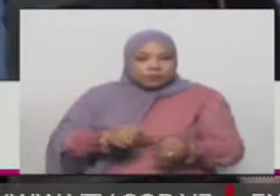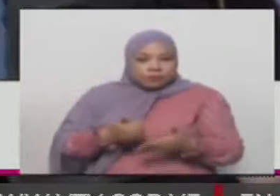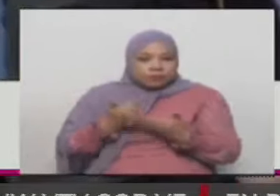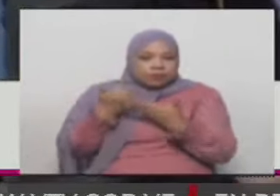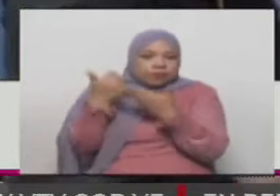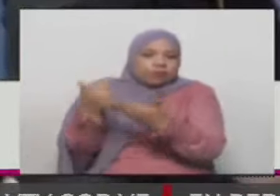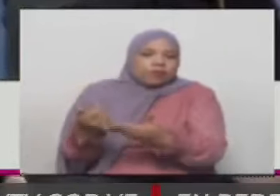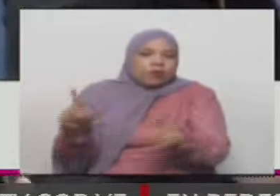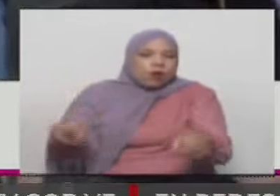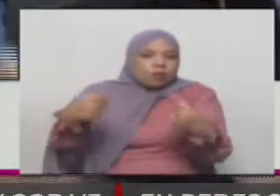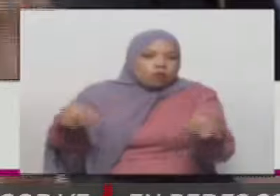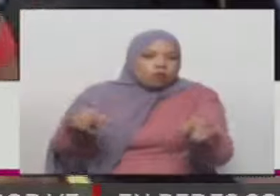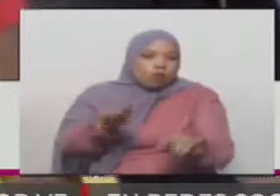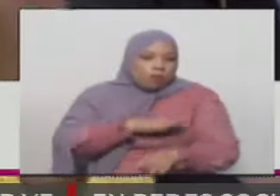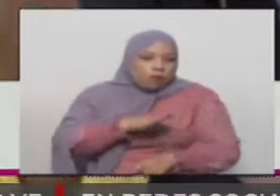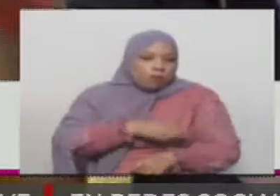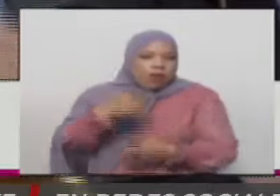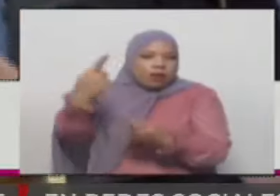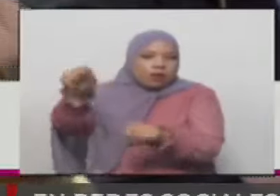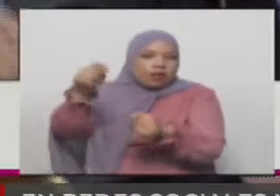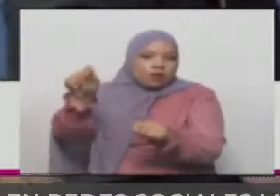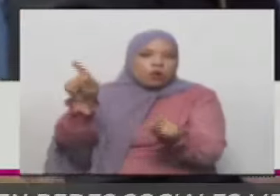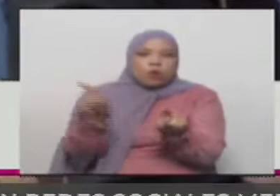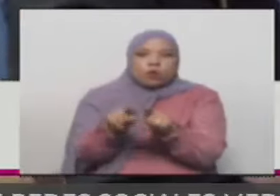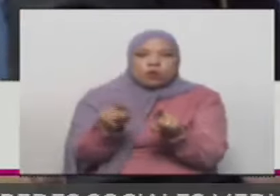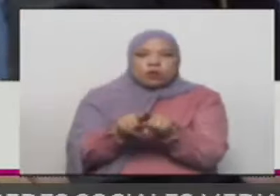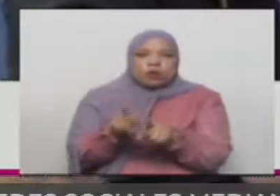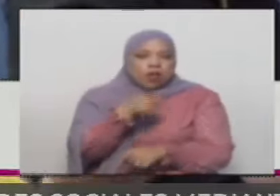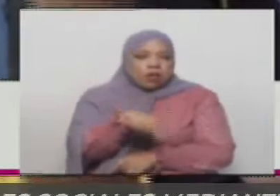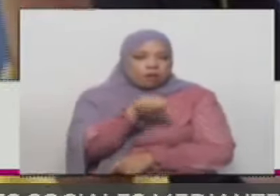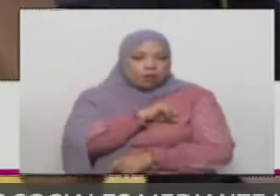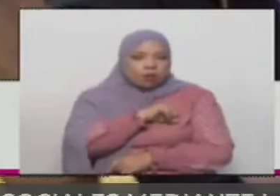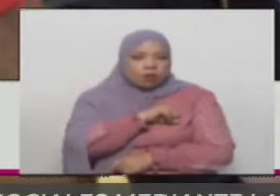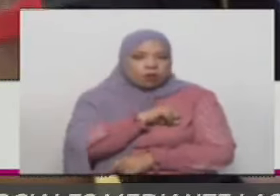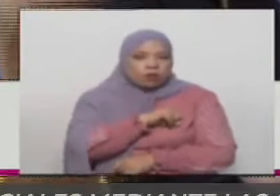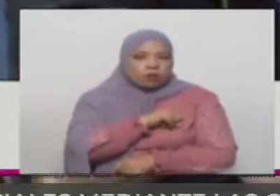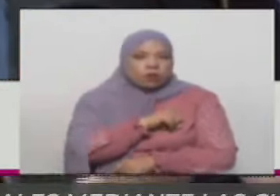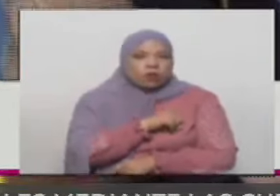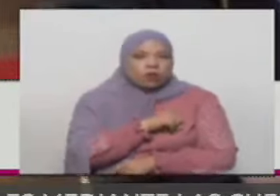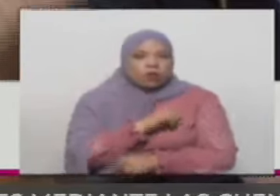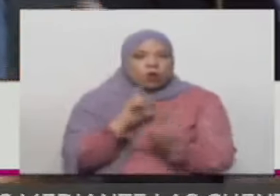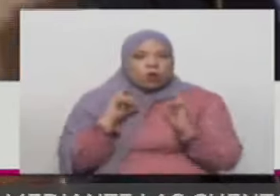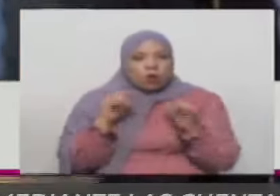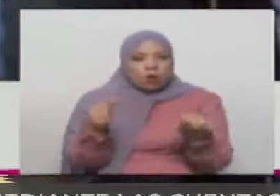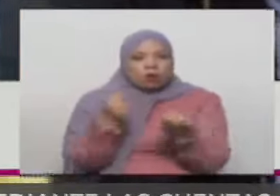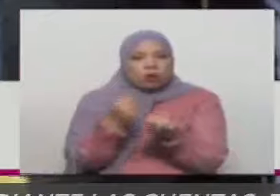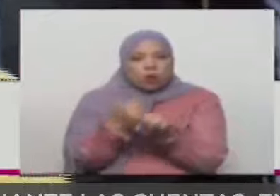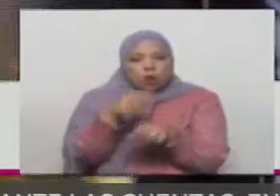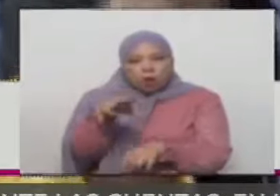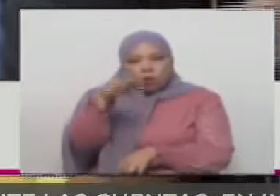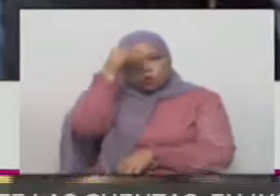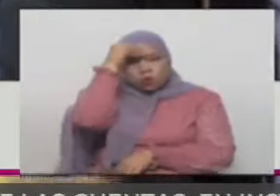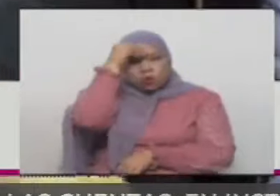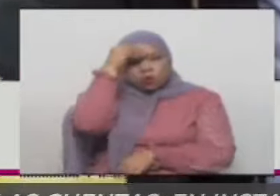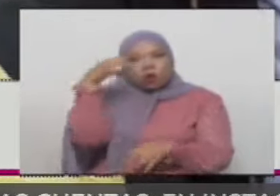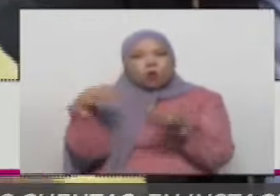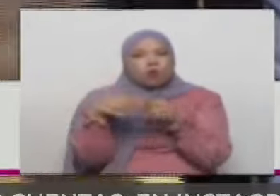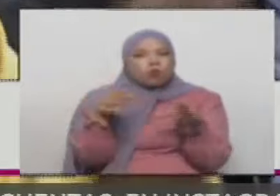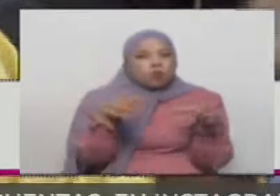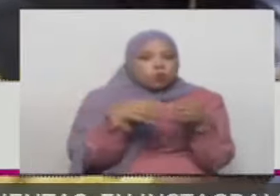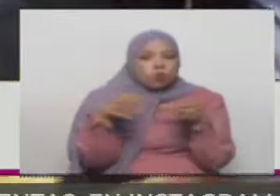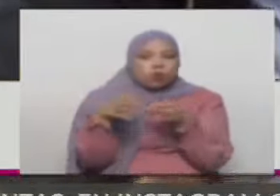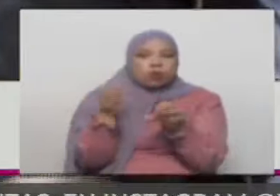música en Trinidad y ellos cantan aguinaldos en español, pero ellos empiezan a aprender, todas las agrupaciones,